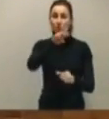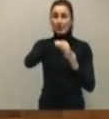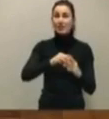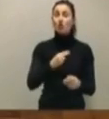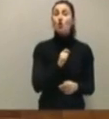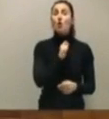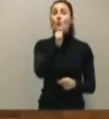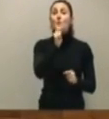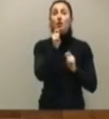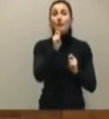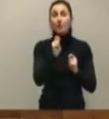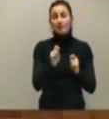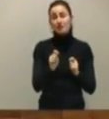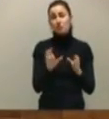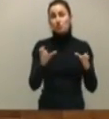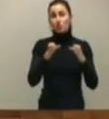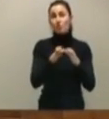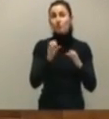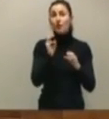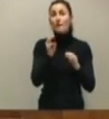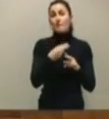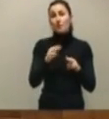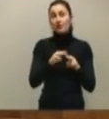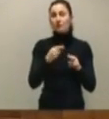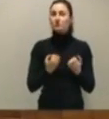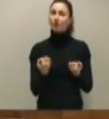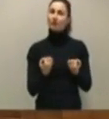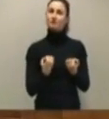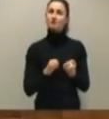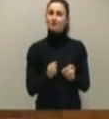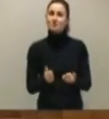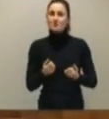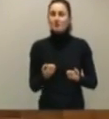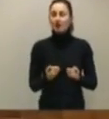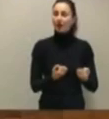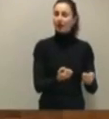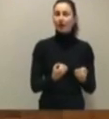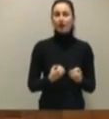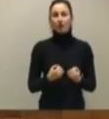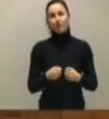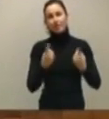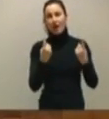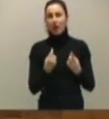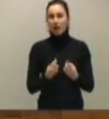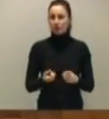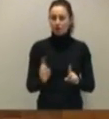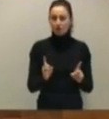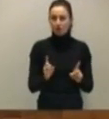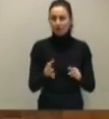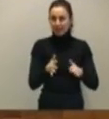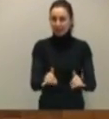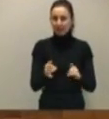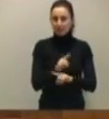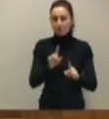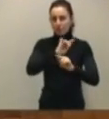los portavoces de todos los grupos parlamentarios tenían un chofer y tenían un coche oficial a su disposición. Yo no quiero volver a un presupuesto en el